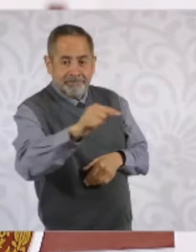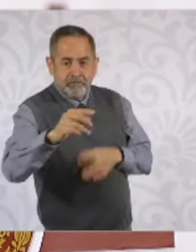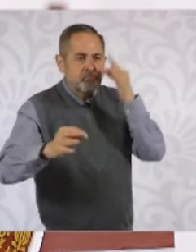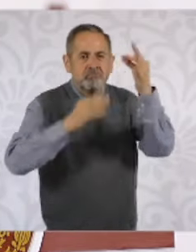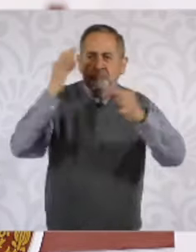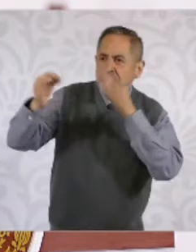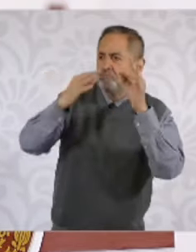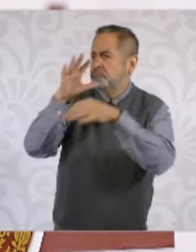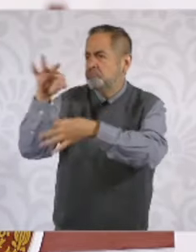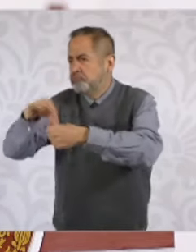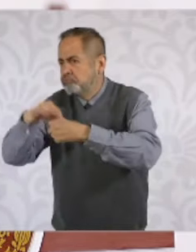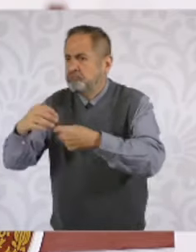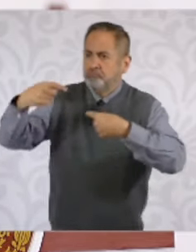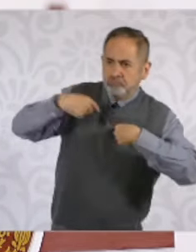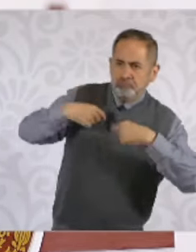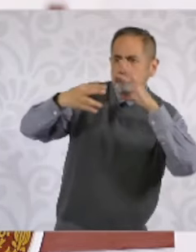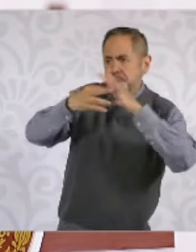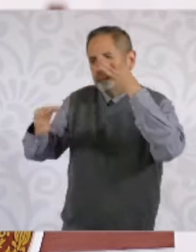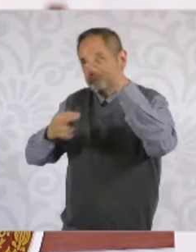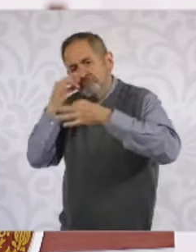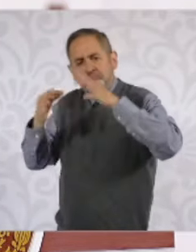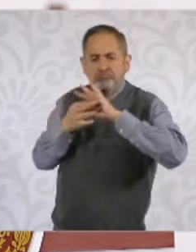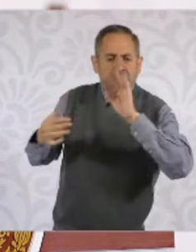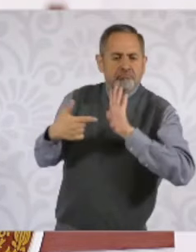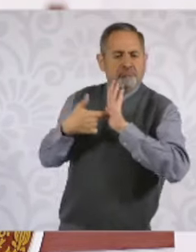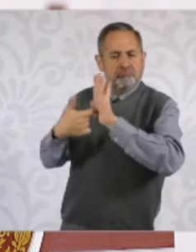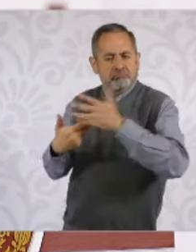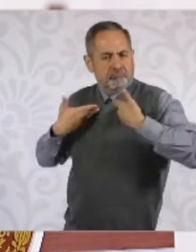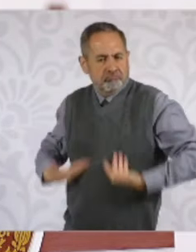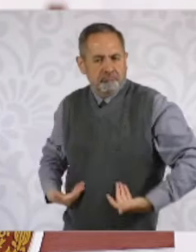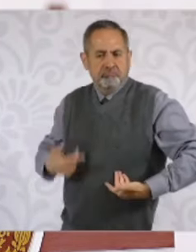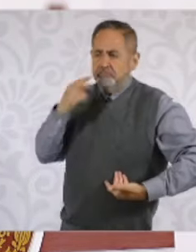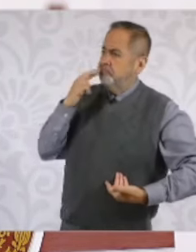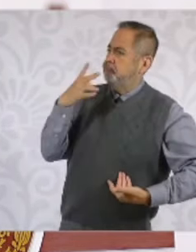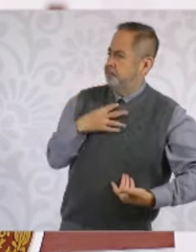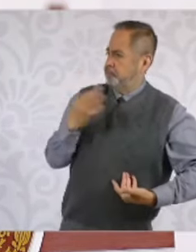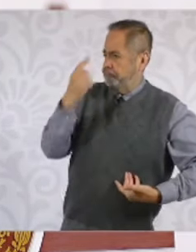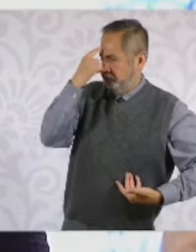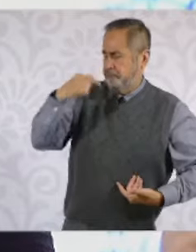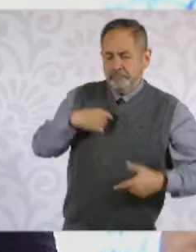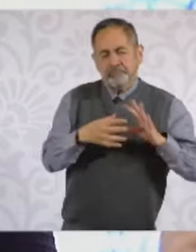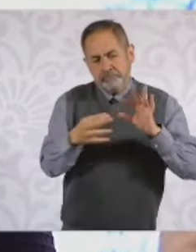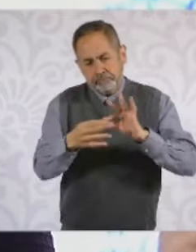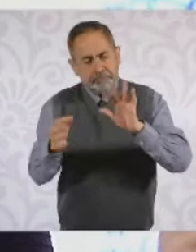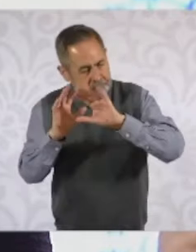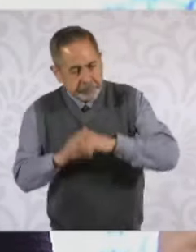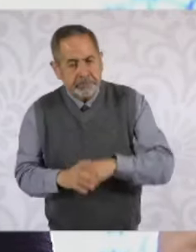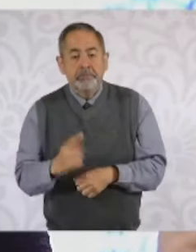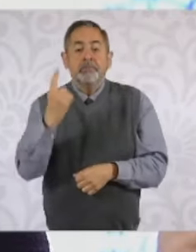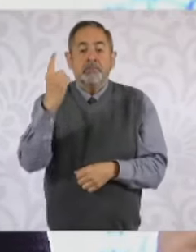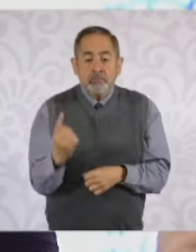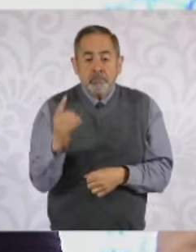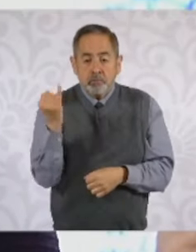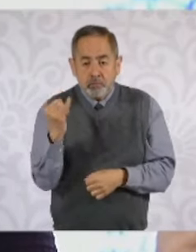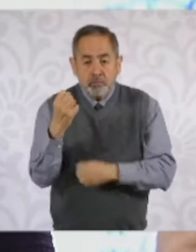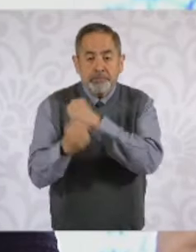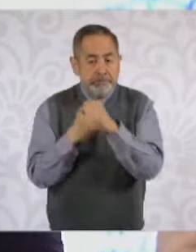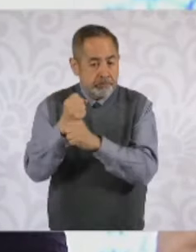las candidaturas. Así, recordar, subrayar que será el 1 de junio de 2025